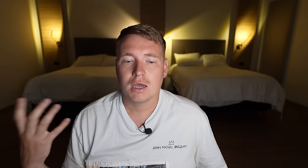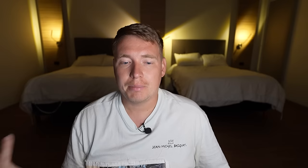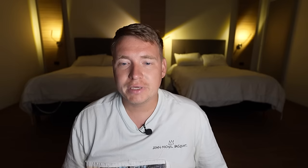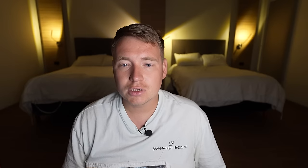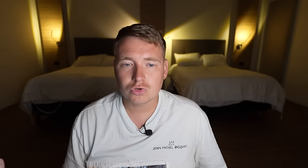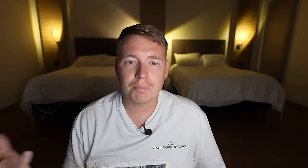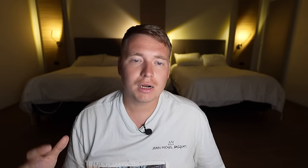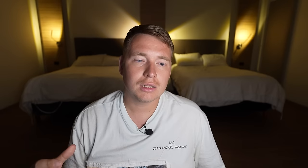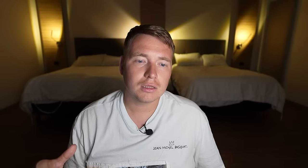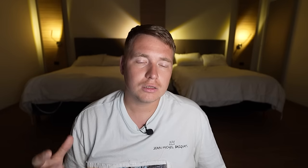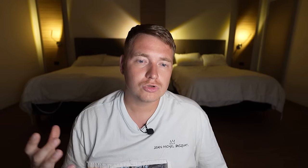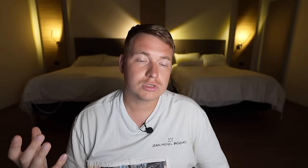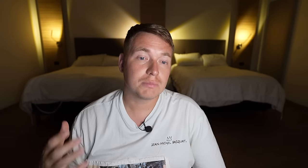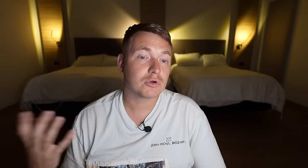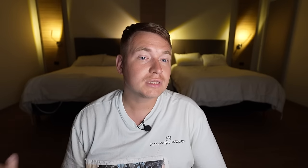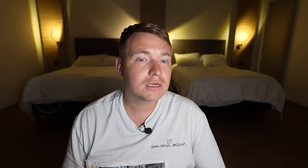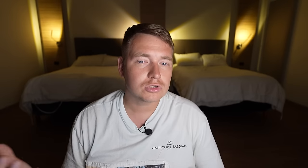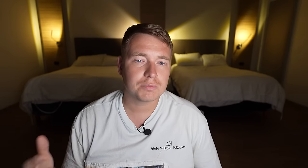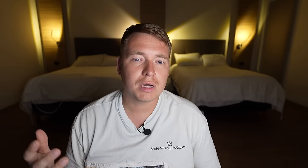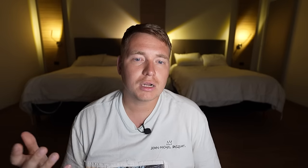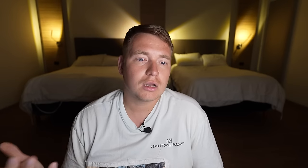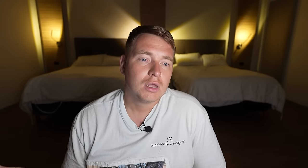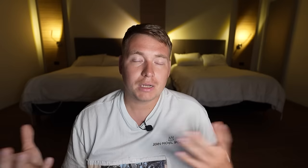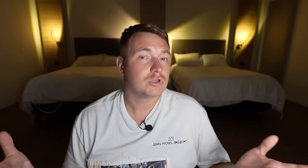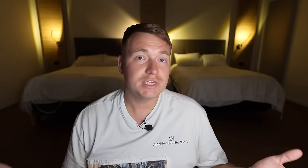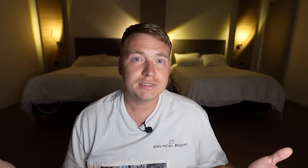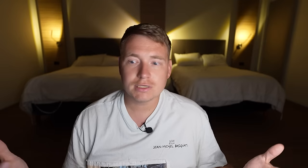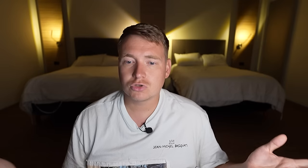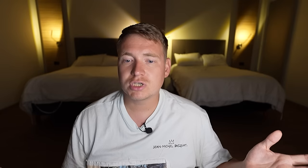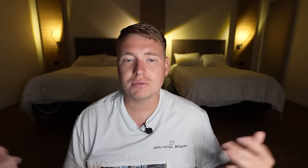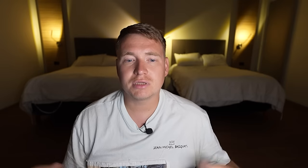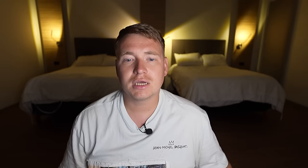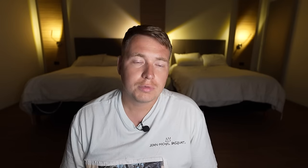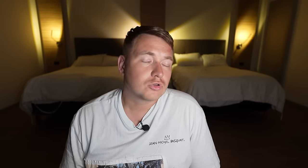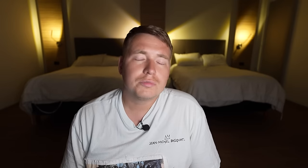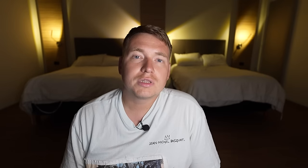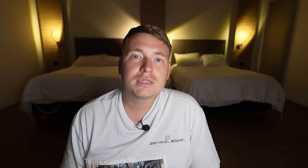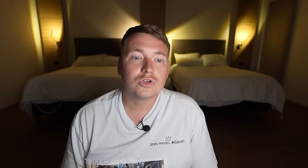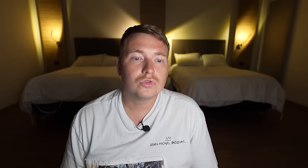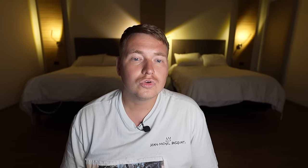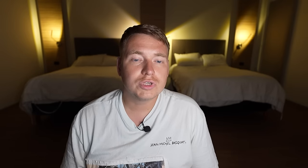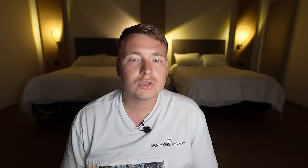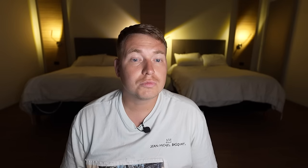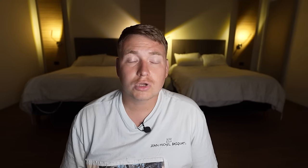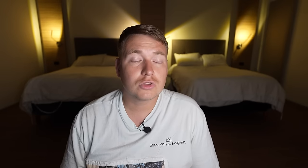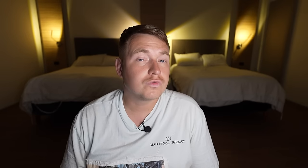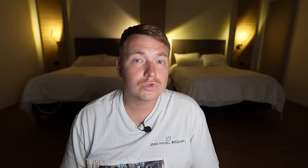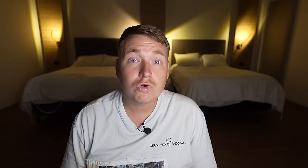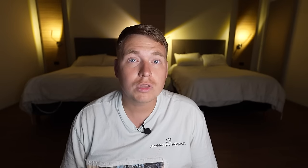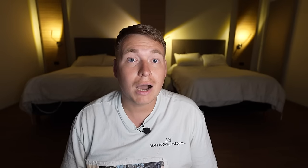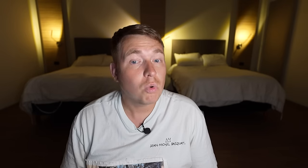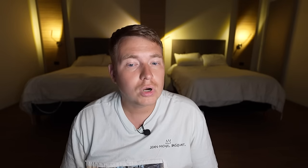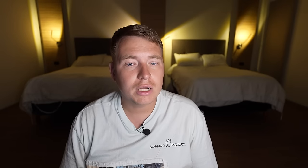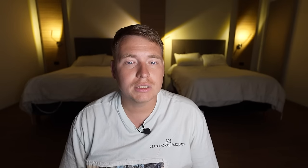está abierto para los reporteros para para noticias no sé de verdad pero de verdad yo no entiendo por no